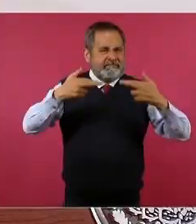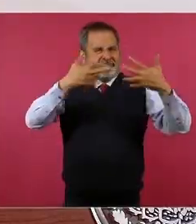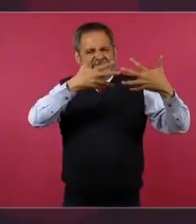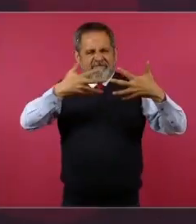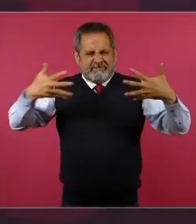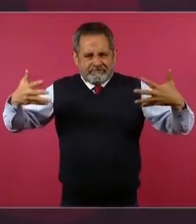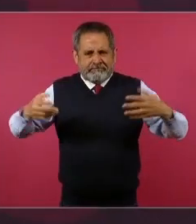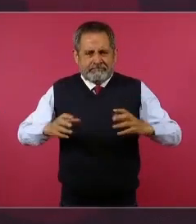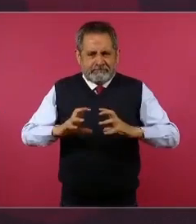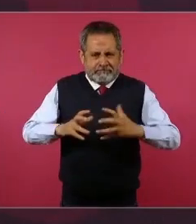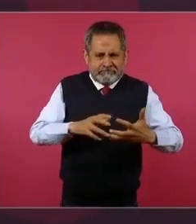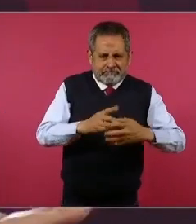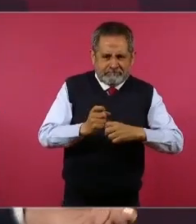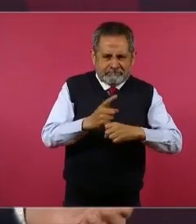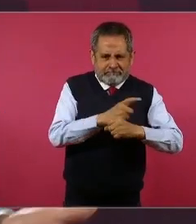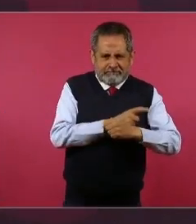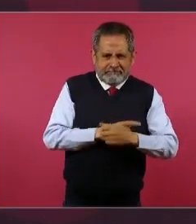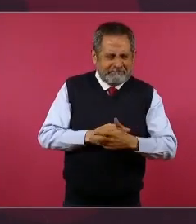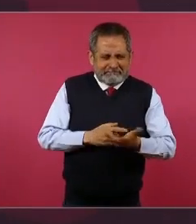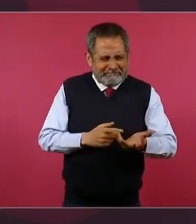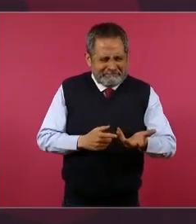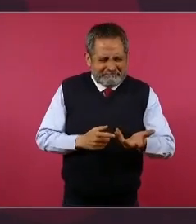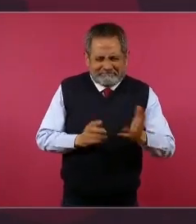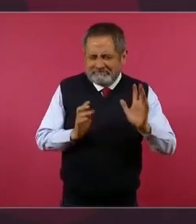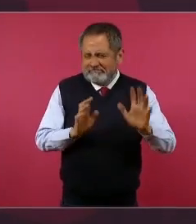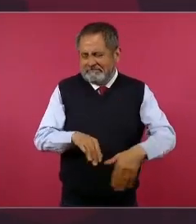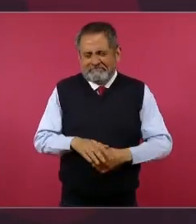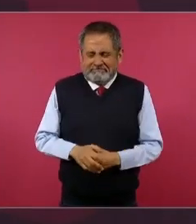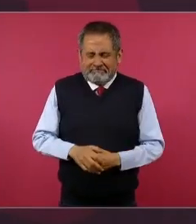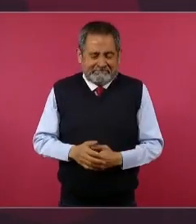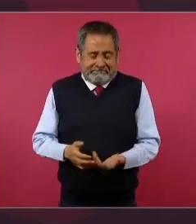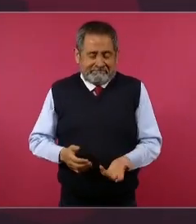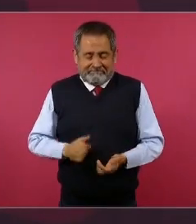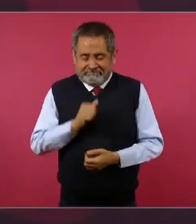las boyas y todo. Pues no.